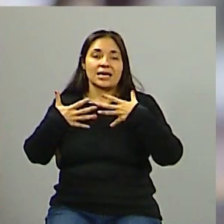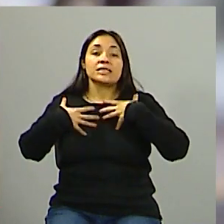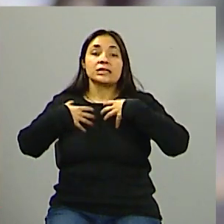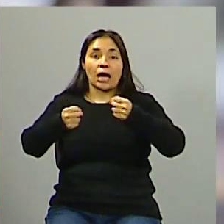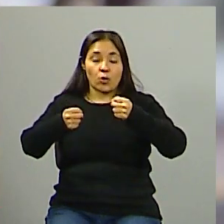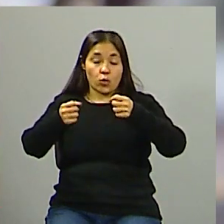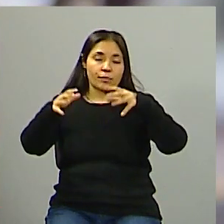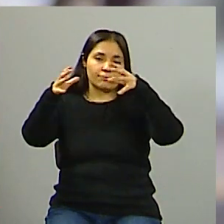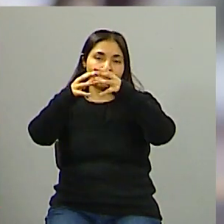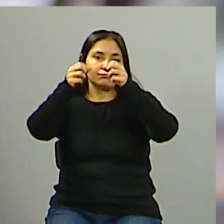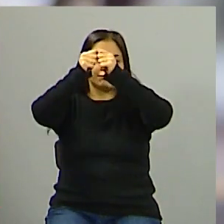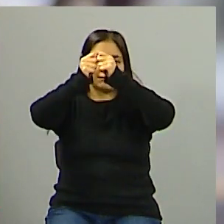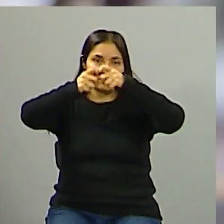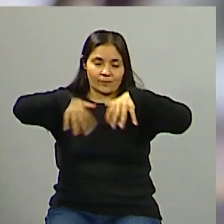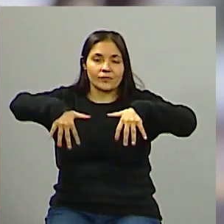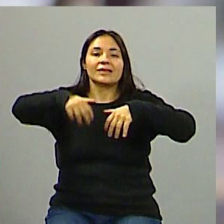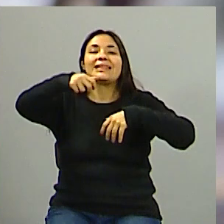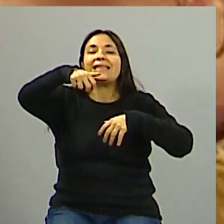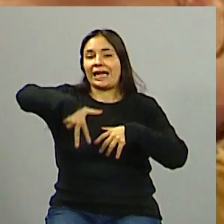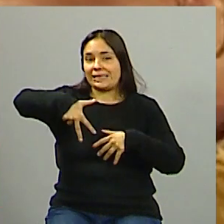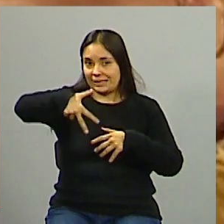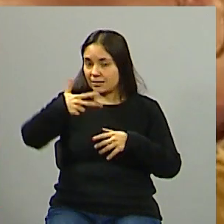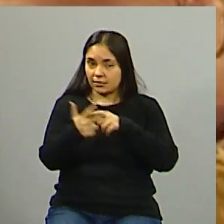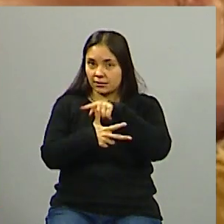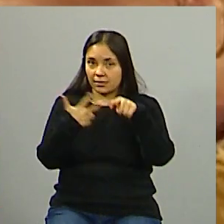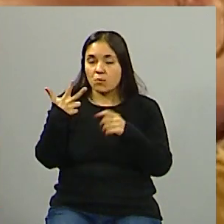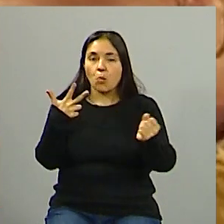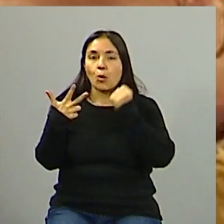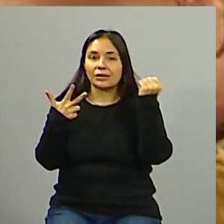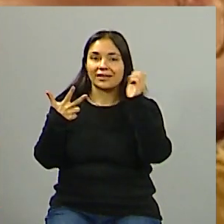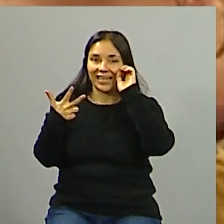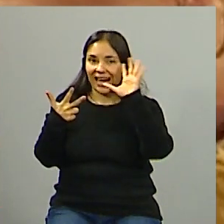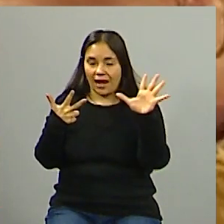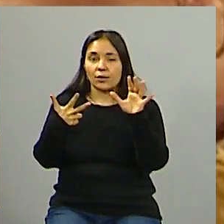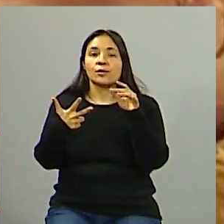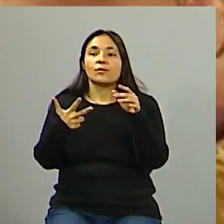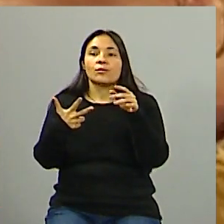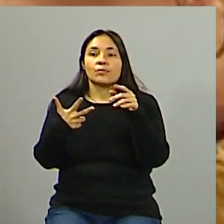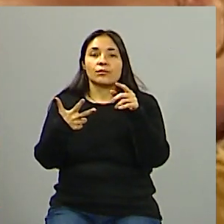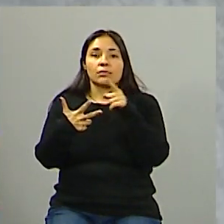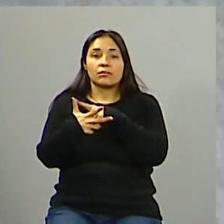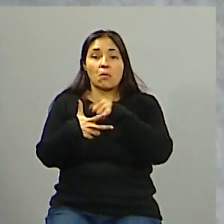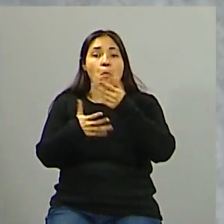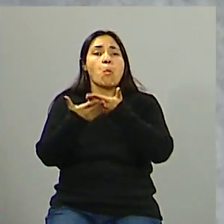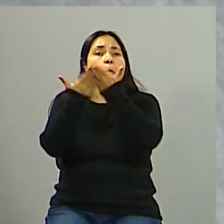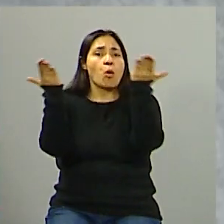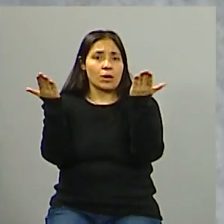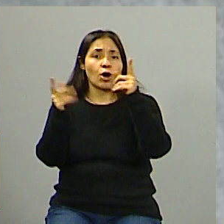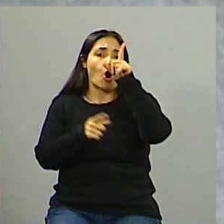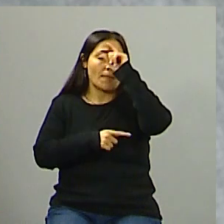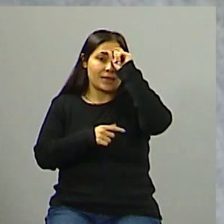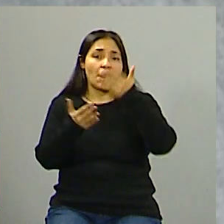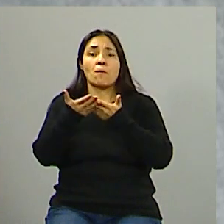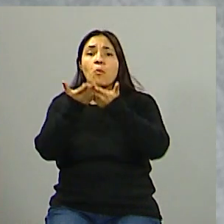quiero ir demasiado lejos, pero me parece que es importante aclararlo, que tiene que ver con el sistema público, subsistema público, que son los hospitales públicos y